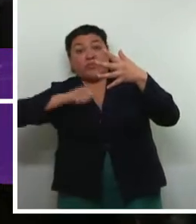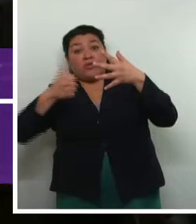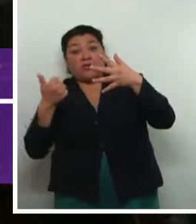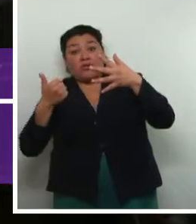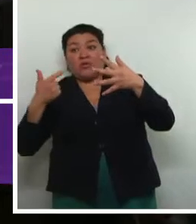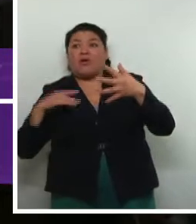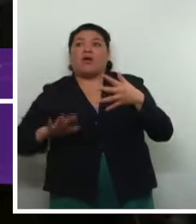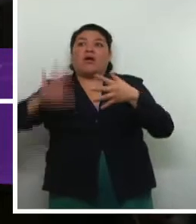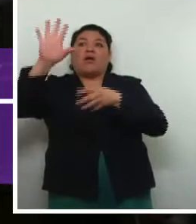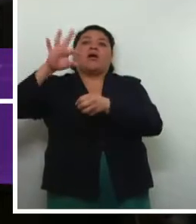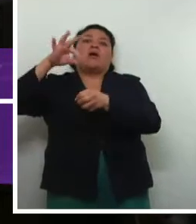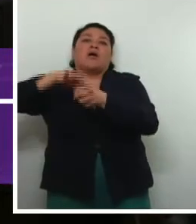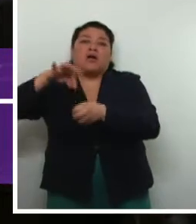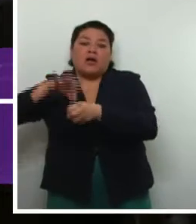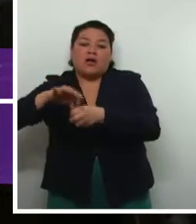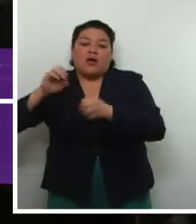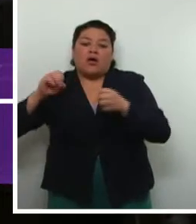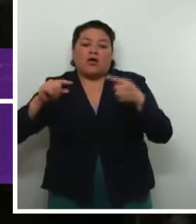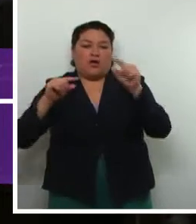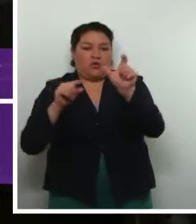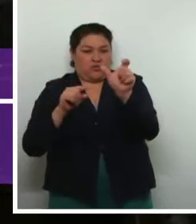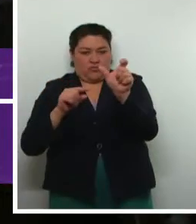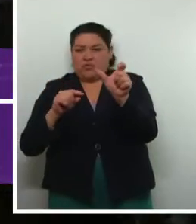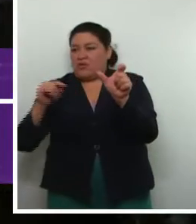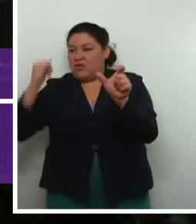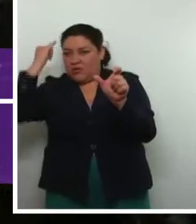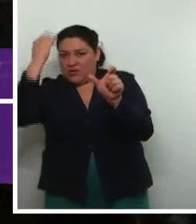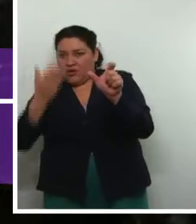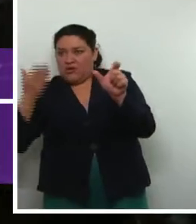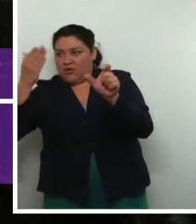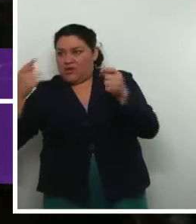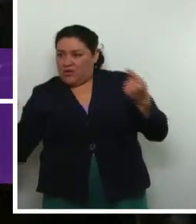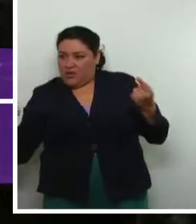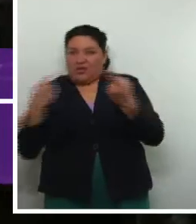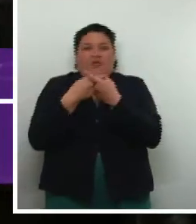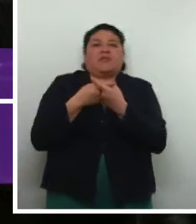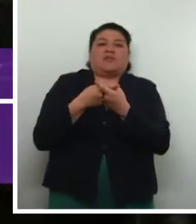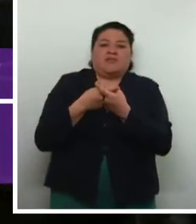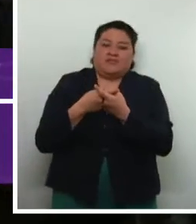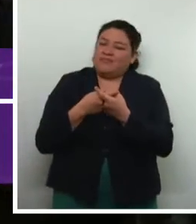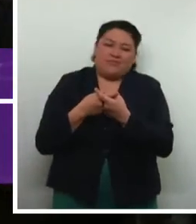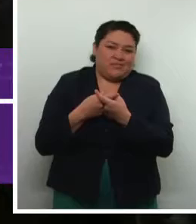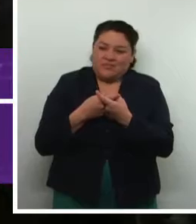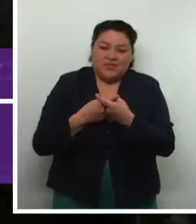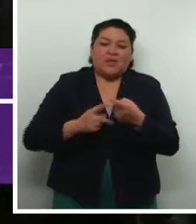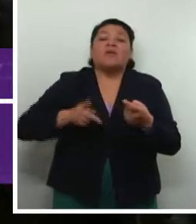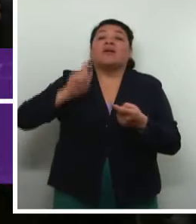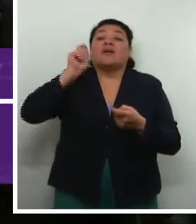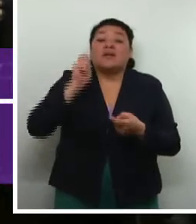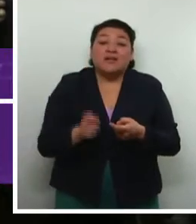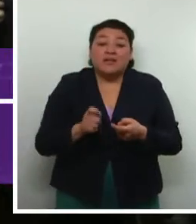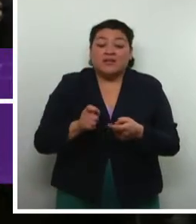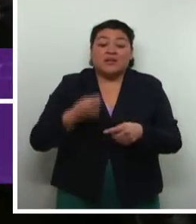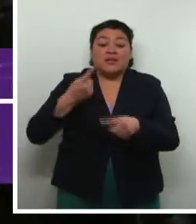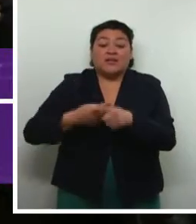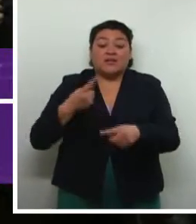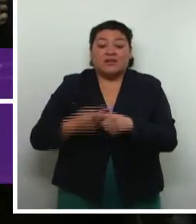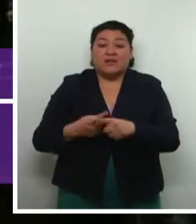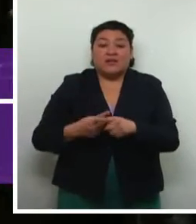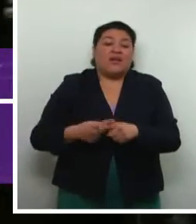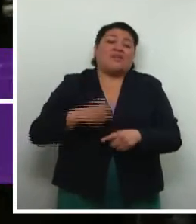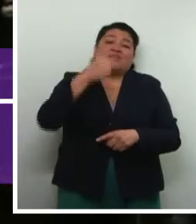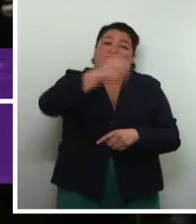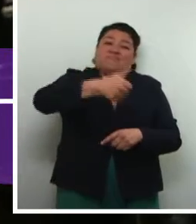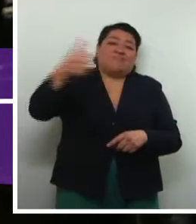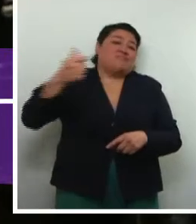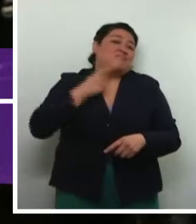o incluso no sostenga una reserva contraria a lo ya acordado. Pero es un asunto en realidad donde se toma la decisión del legislador,